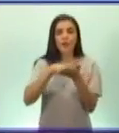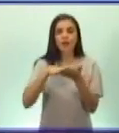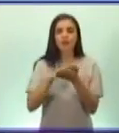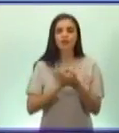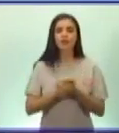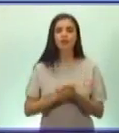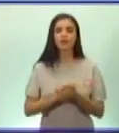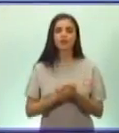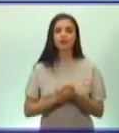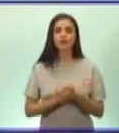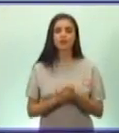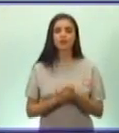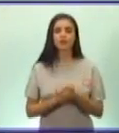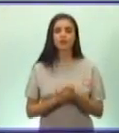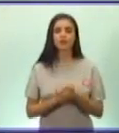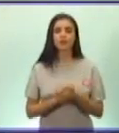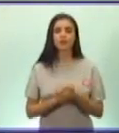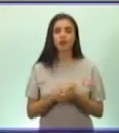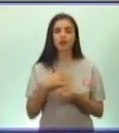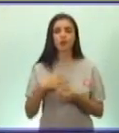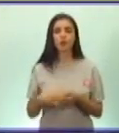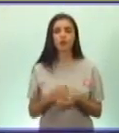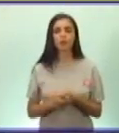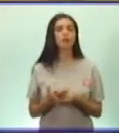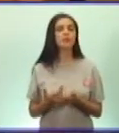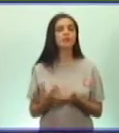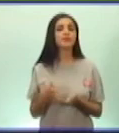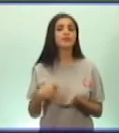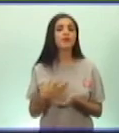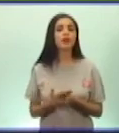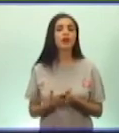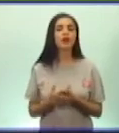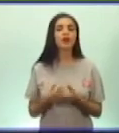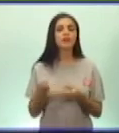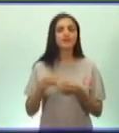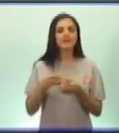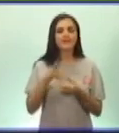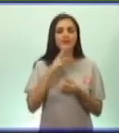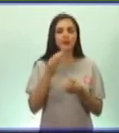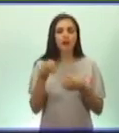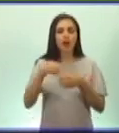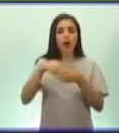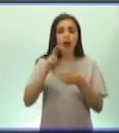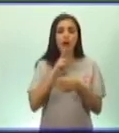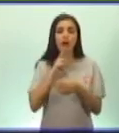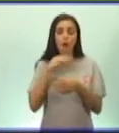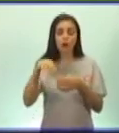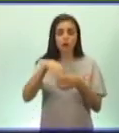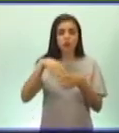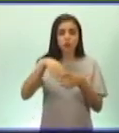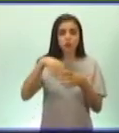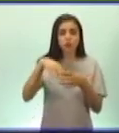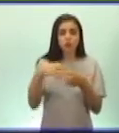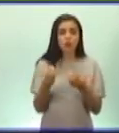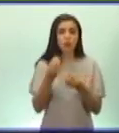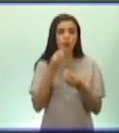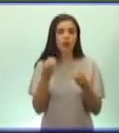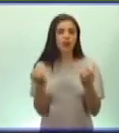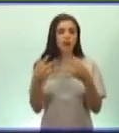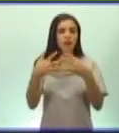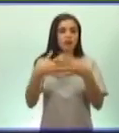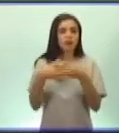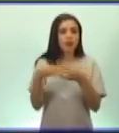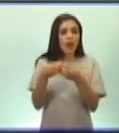moléculas que necesito desechar son moléculas solubles en agua? El agua es muy abundante, entonces puedo usarla